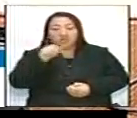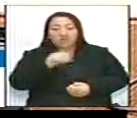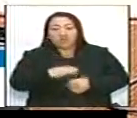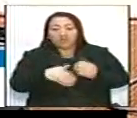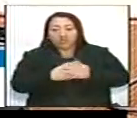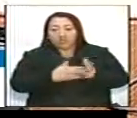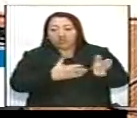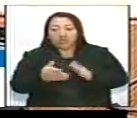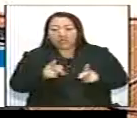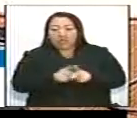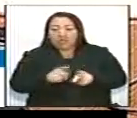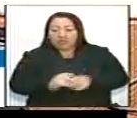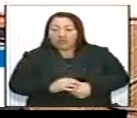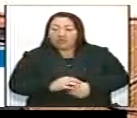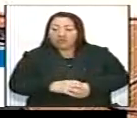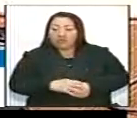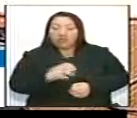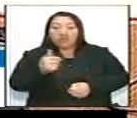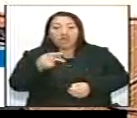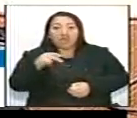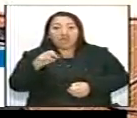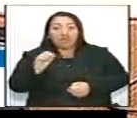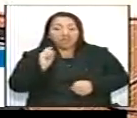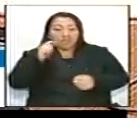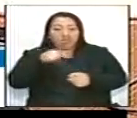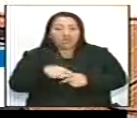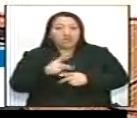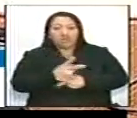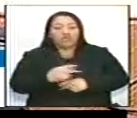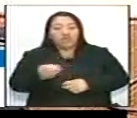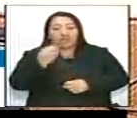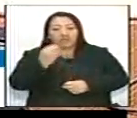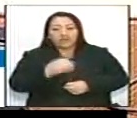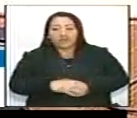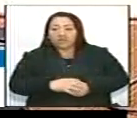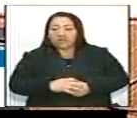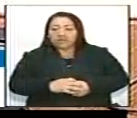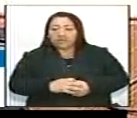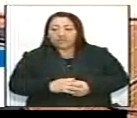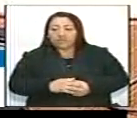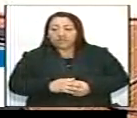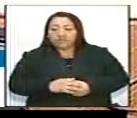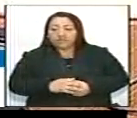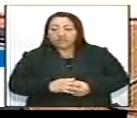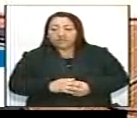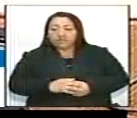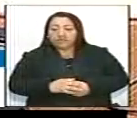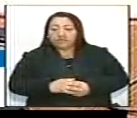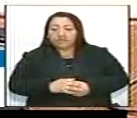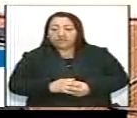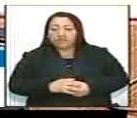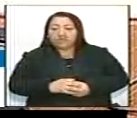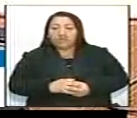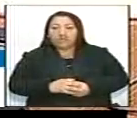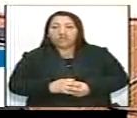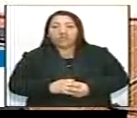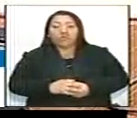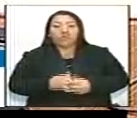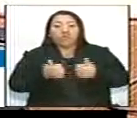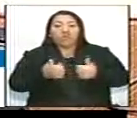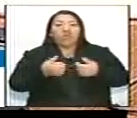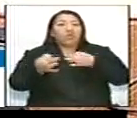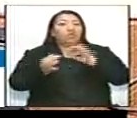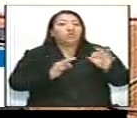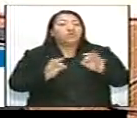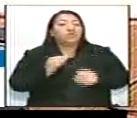anemia también. Y la anemia directamente nos lleva a seguridad alimentaria, nos lleva a adecuada nutrición, nos lleva a economías